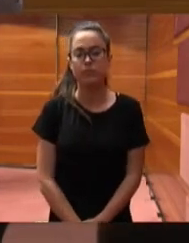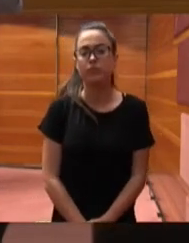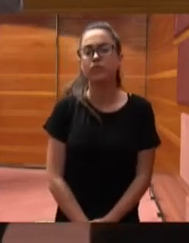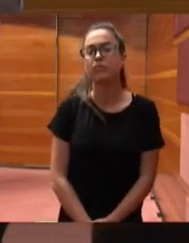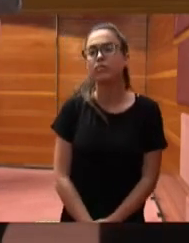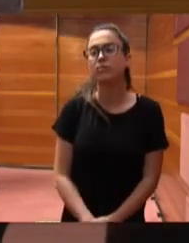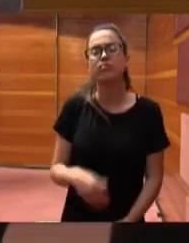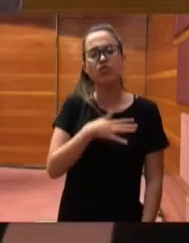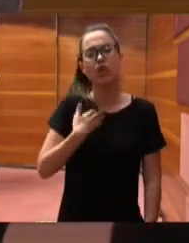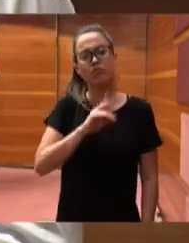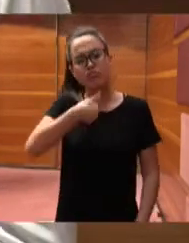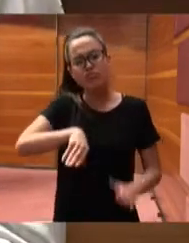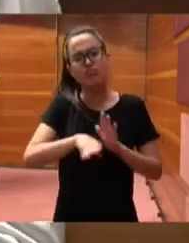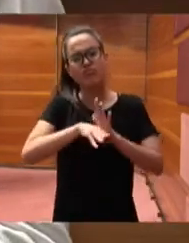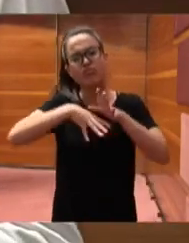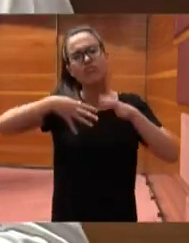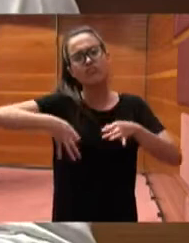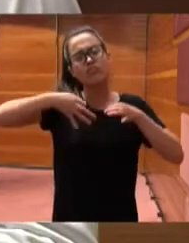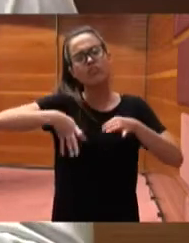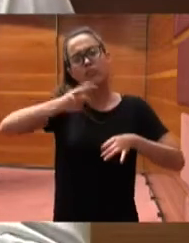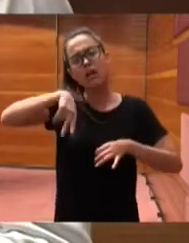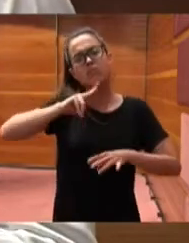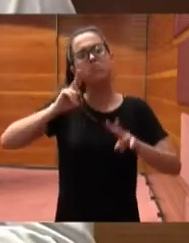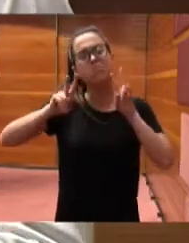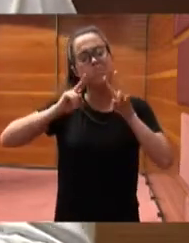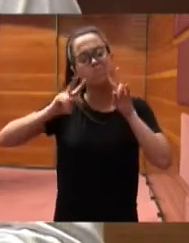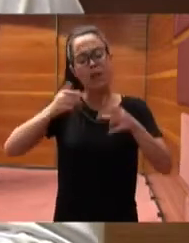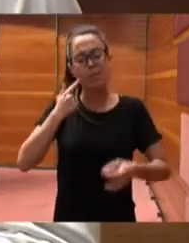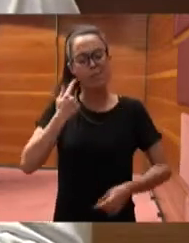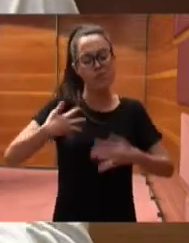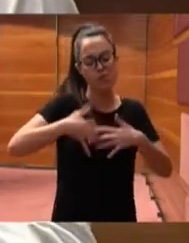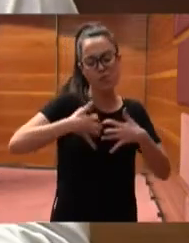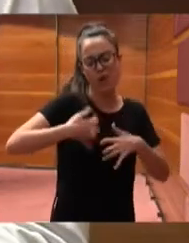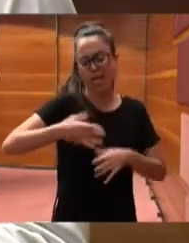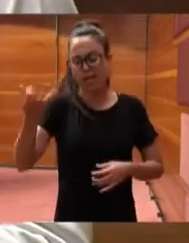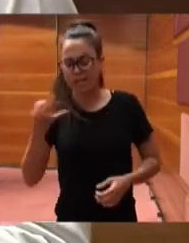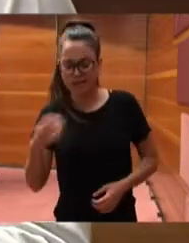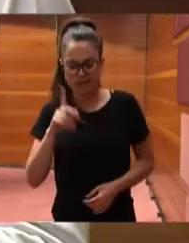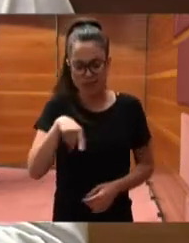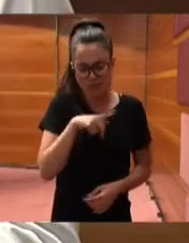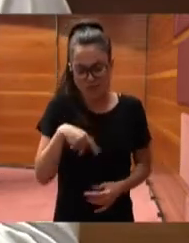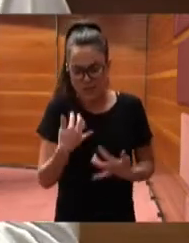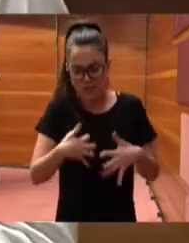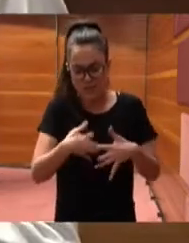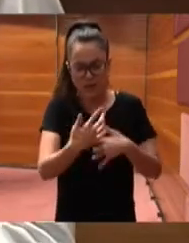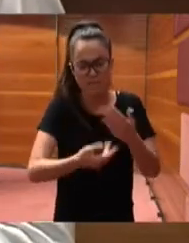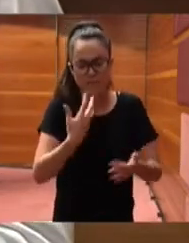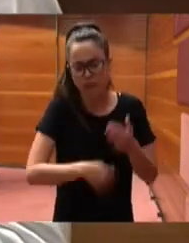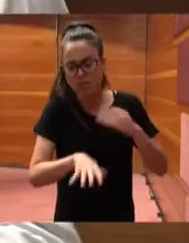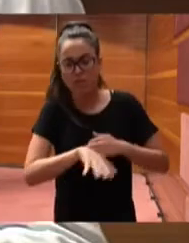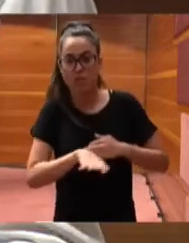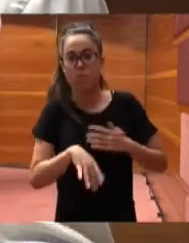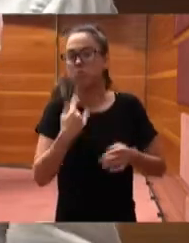práctica por el camino. Esa va a ser de las que veáis que funciona y que no funciona. Yo estoy convencido de que cuando evaluéis vais a encontrar elementos que no funcionan